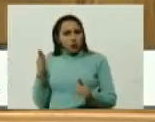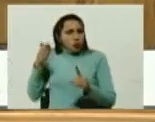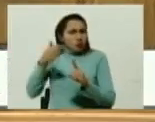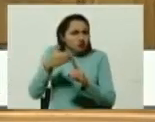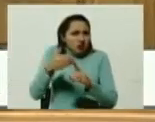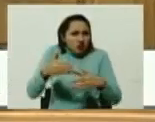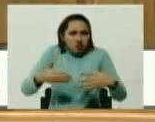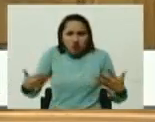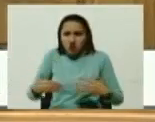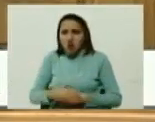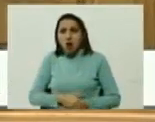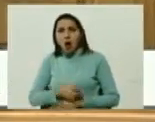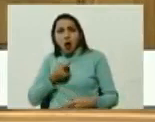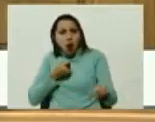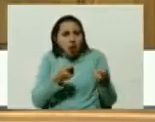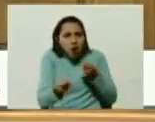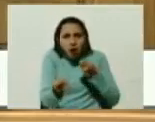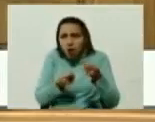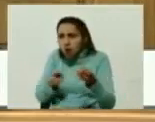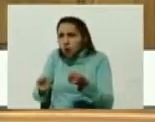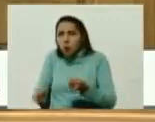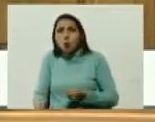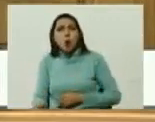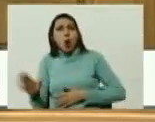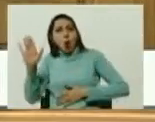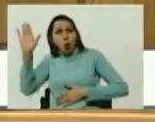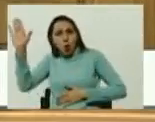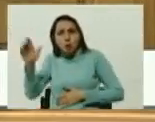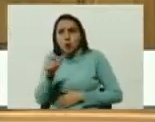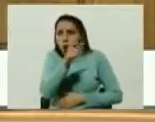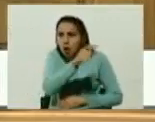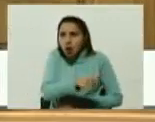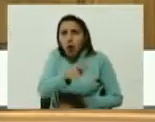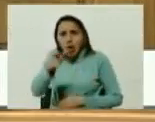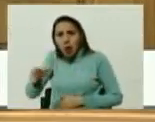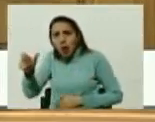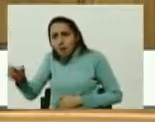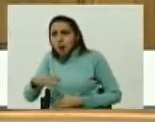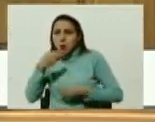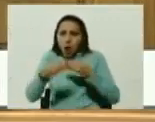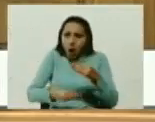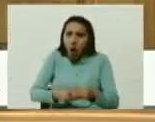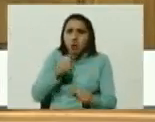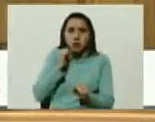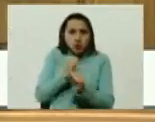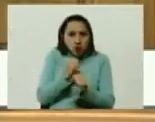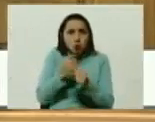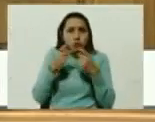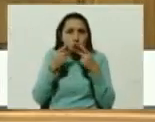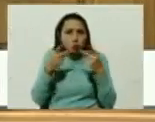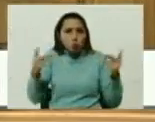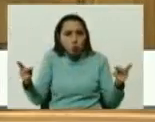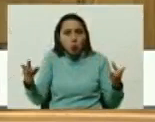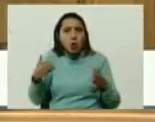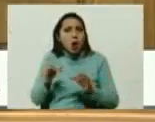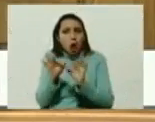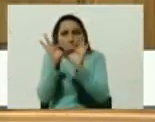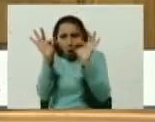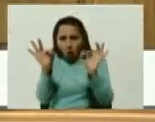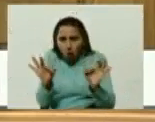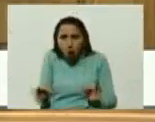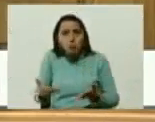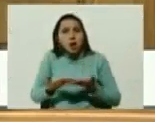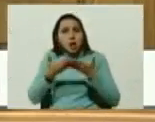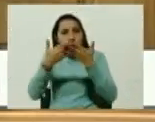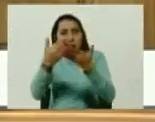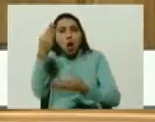el regular el juramento que deben prestar las personas para el ejercicio de sus funciones públicas como medio para expresar el